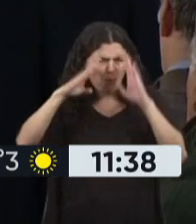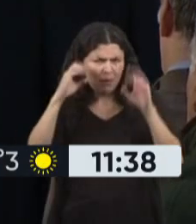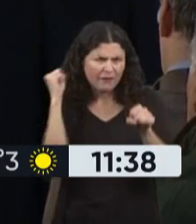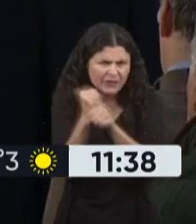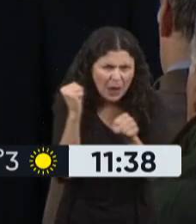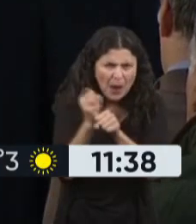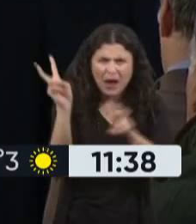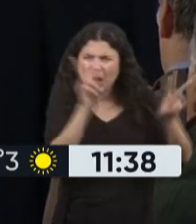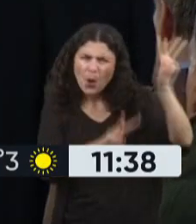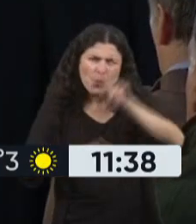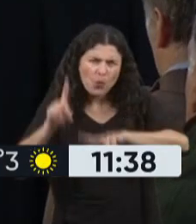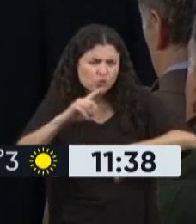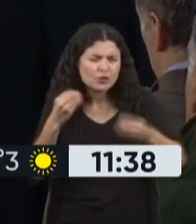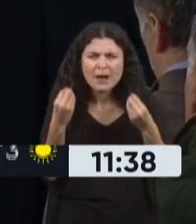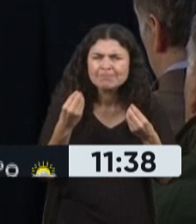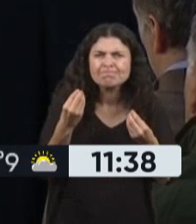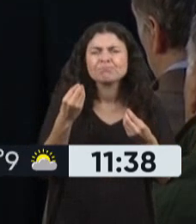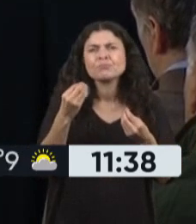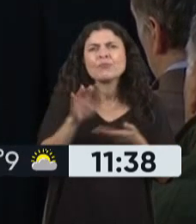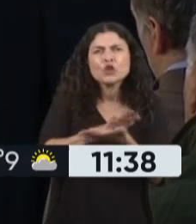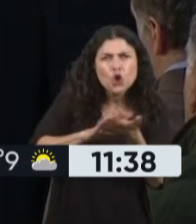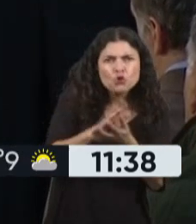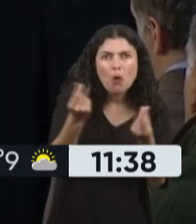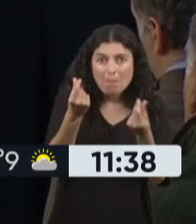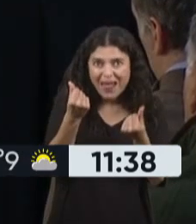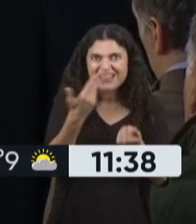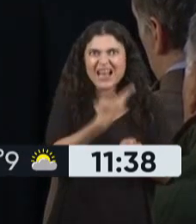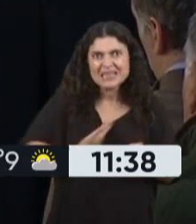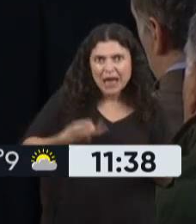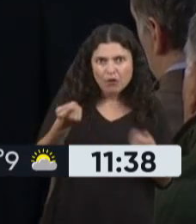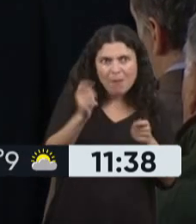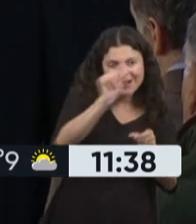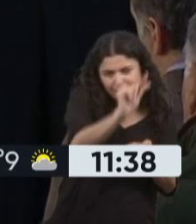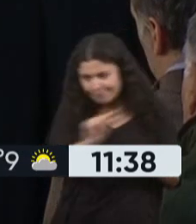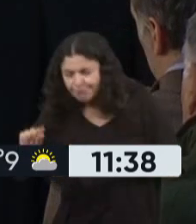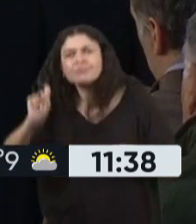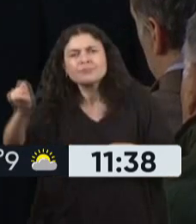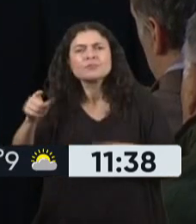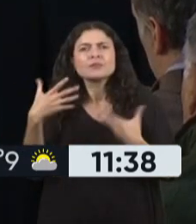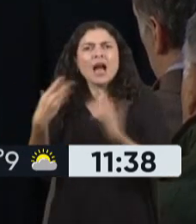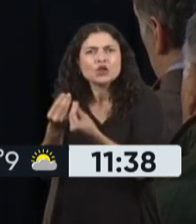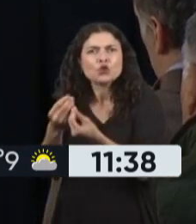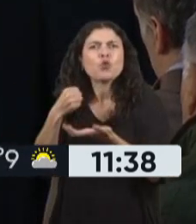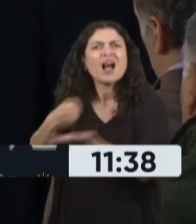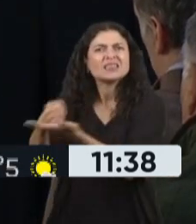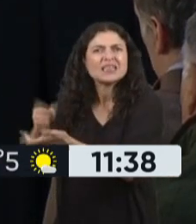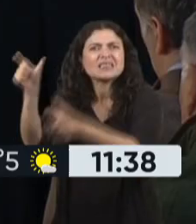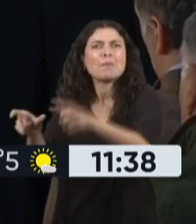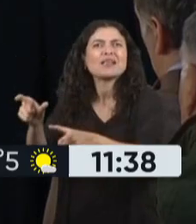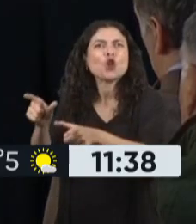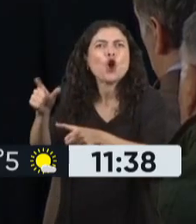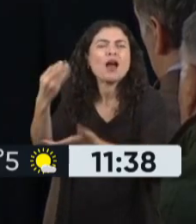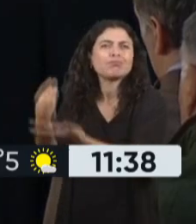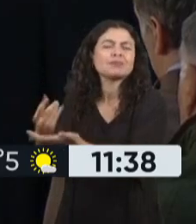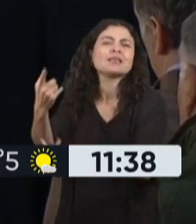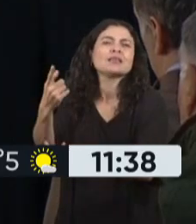encontrar cómo podíamos hacernos de fondos para poder darle asistencia a Bahía Blanca.